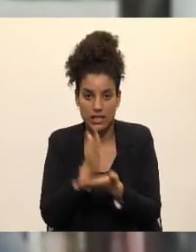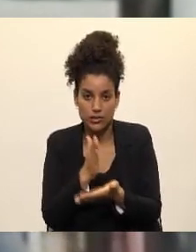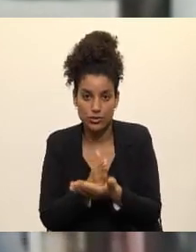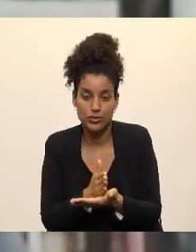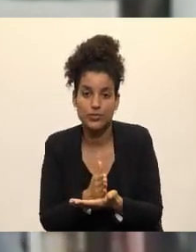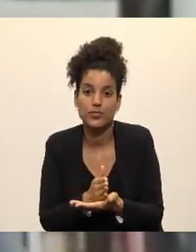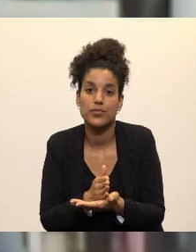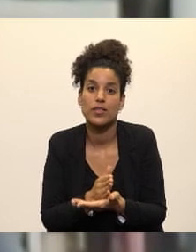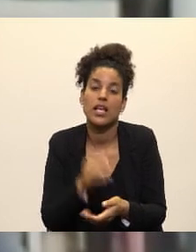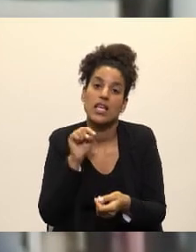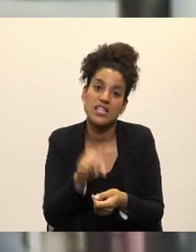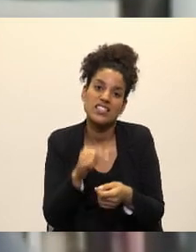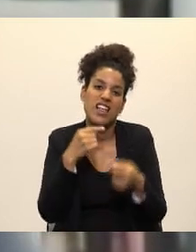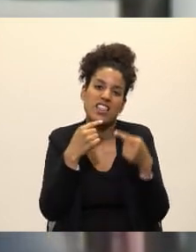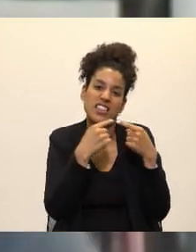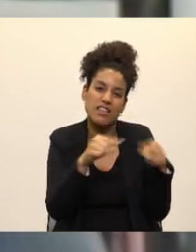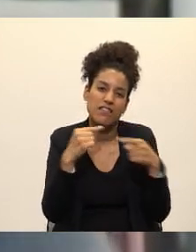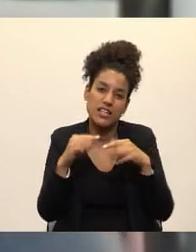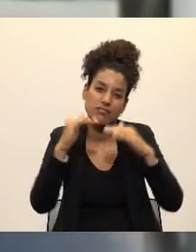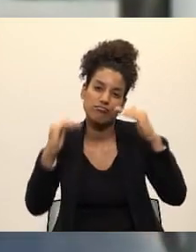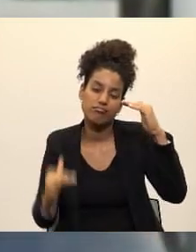las cuestiones más importantes a atender.